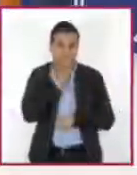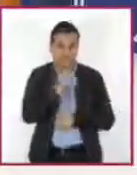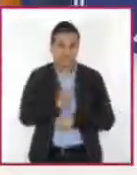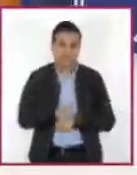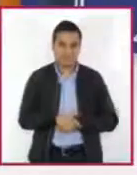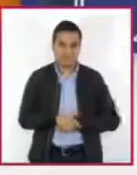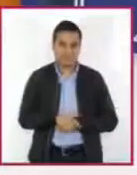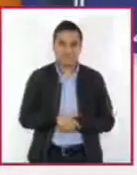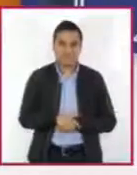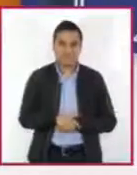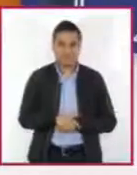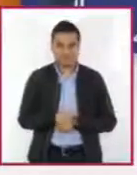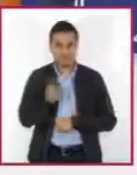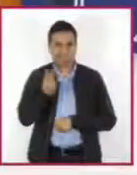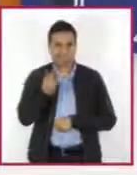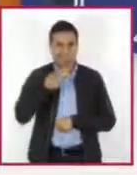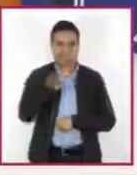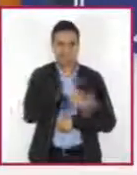Sí, tenemos que ganar.